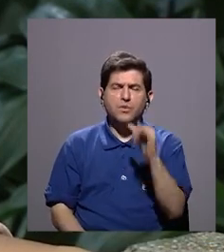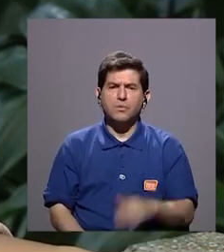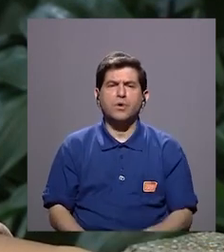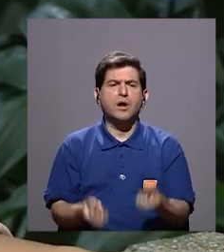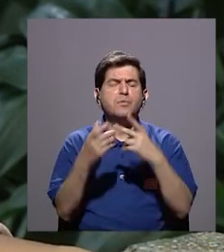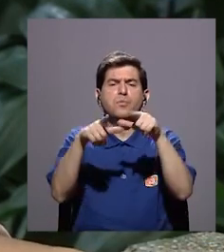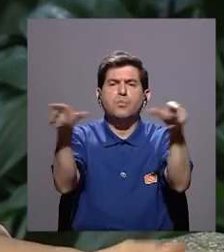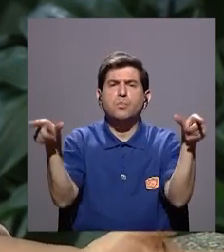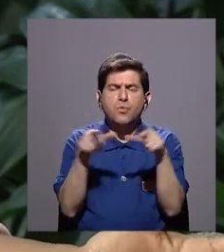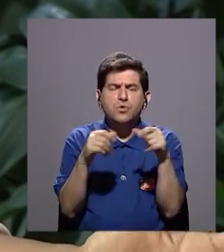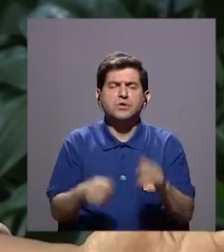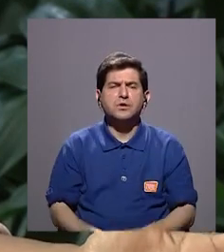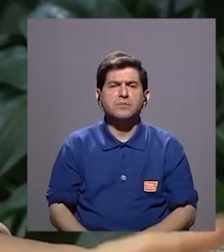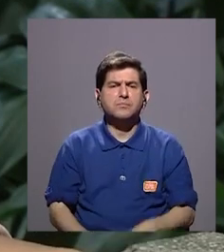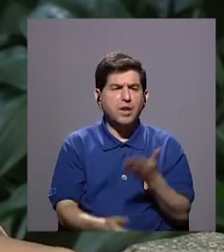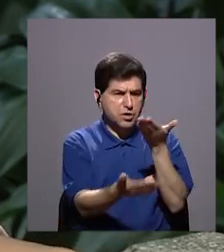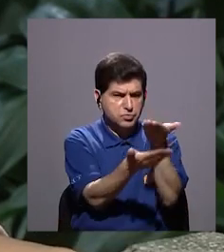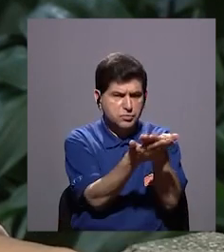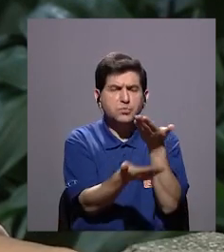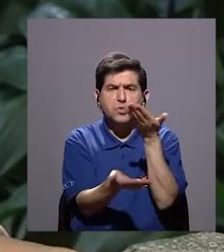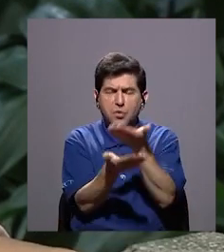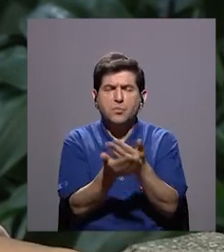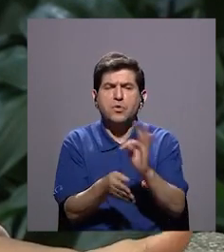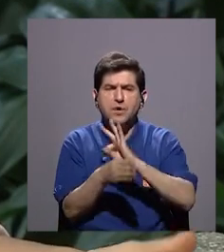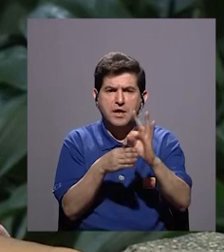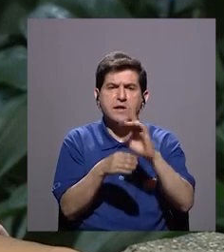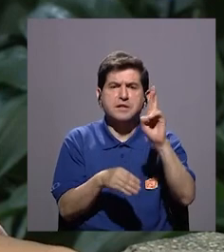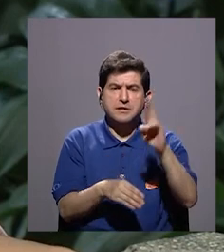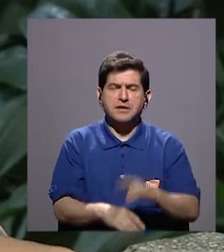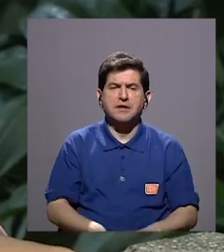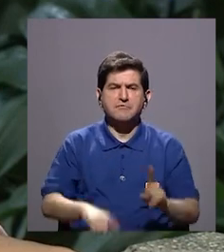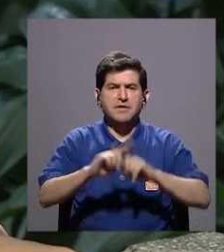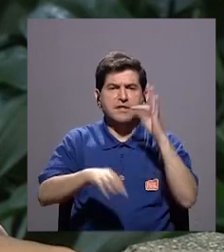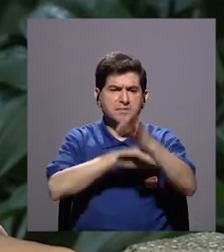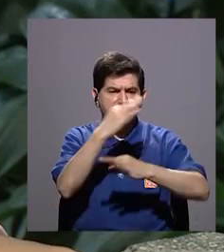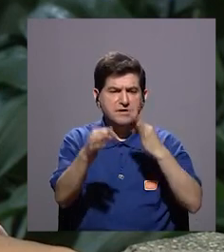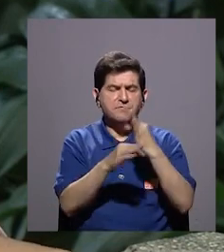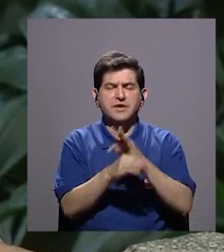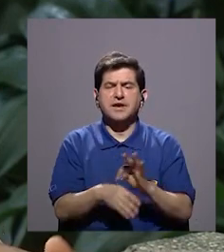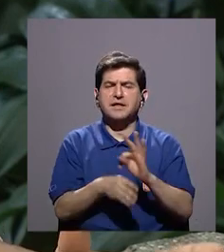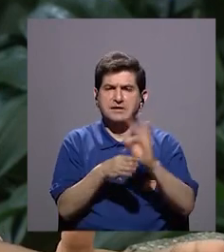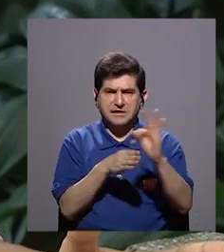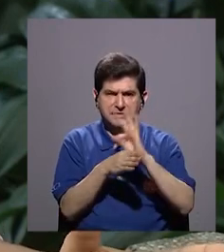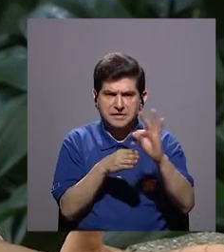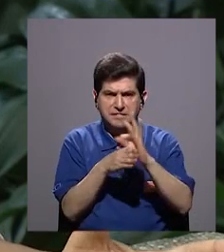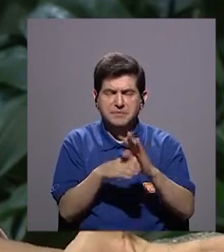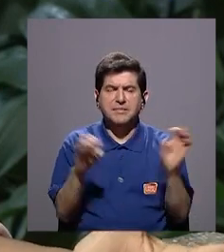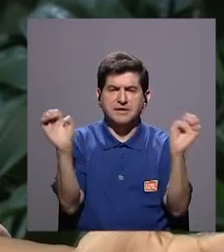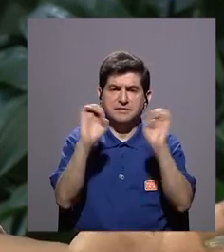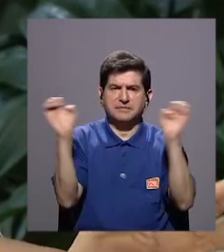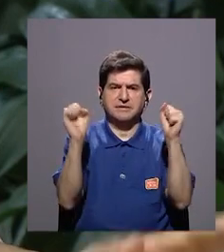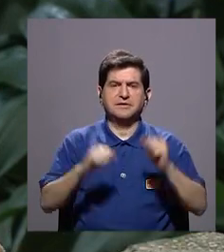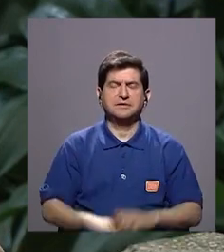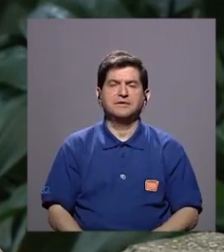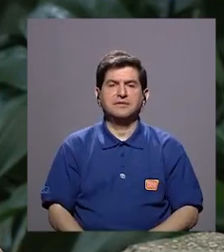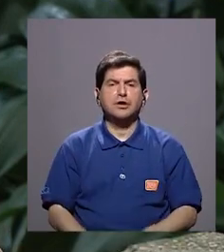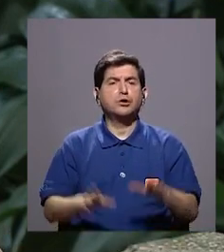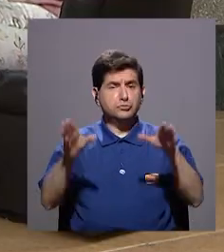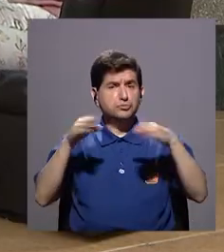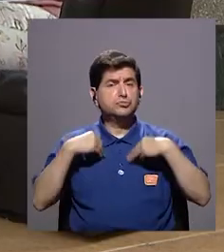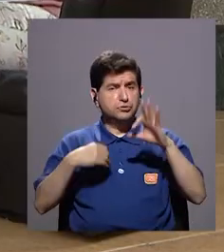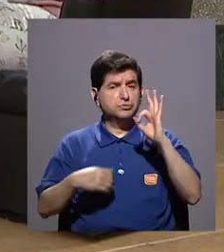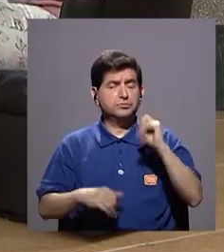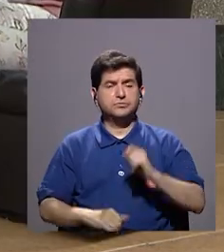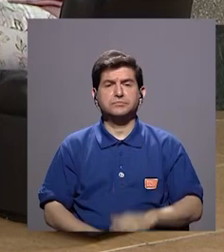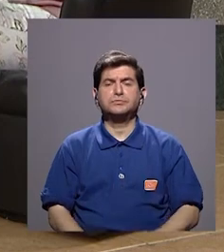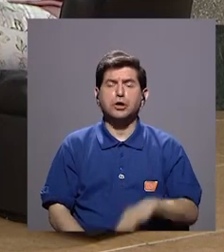que hay muchos lugares que están ofreciendo Reiki y diferentes terapias con este energética. Y hay mucha